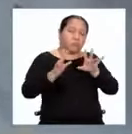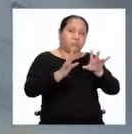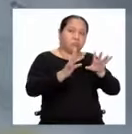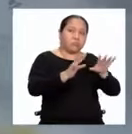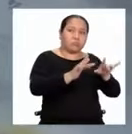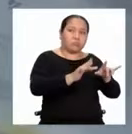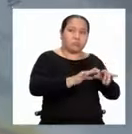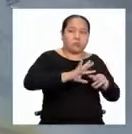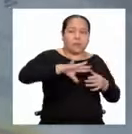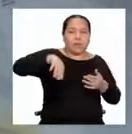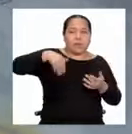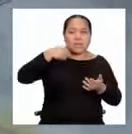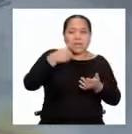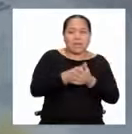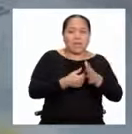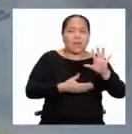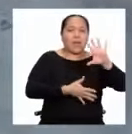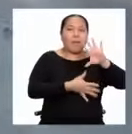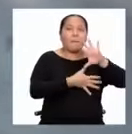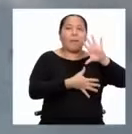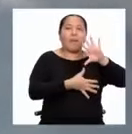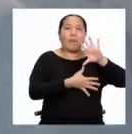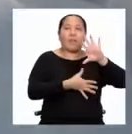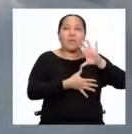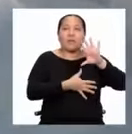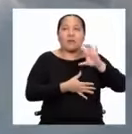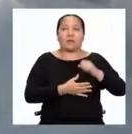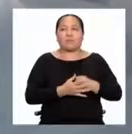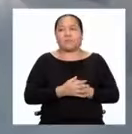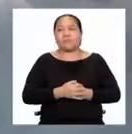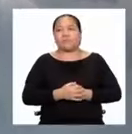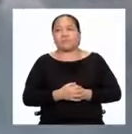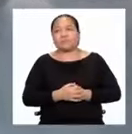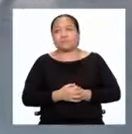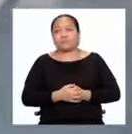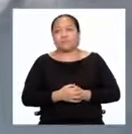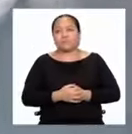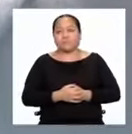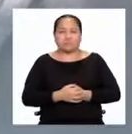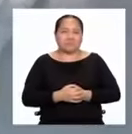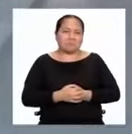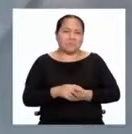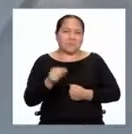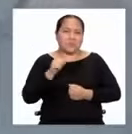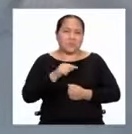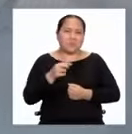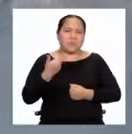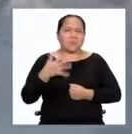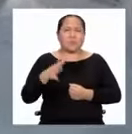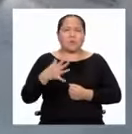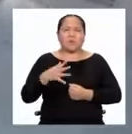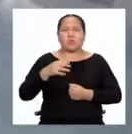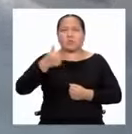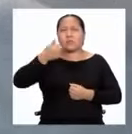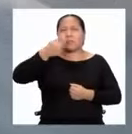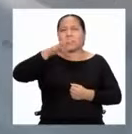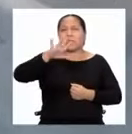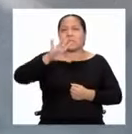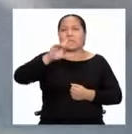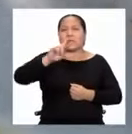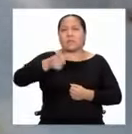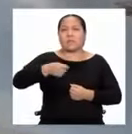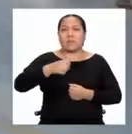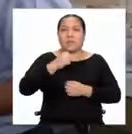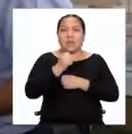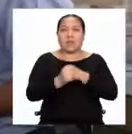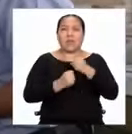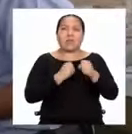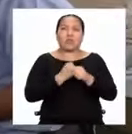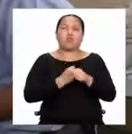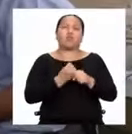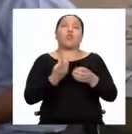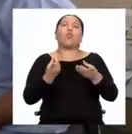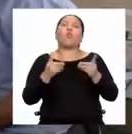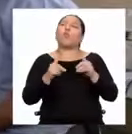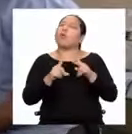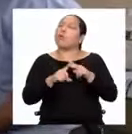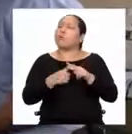años y más o llegar menos? hasta el continente americano, que es reciente, ¿no? De hace 15.000 años. 15.000 años, pero esto inició ¿hace cuánto?